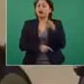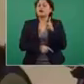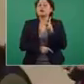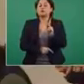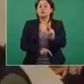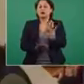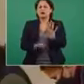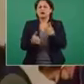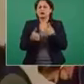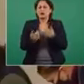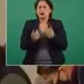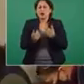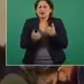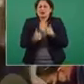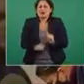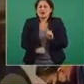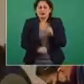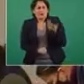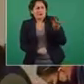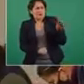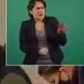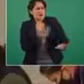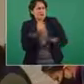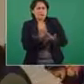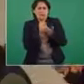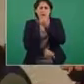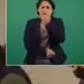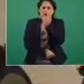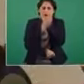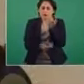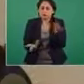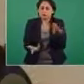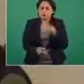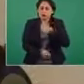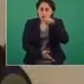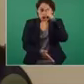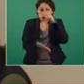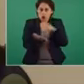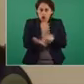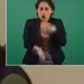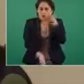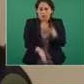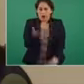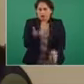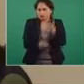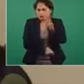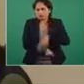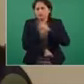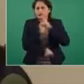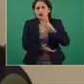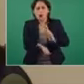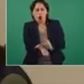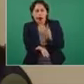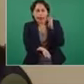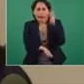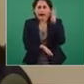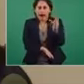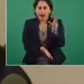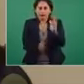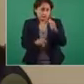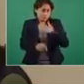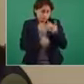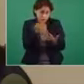presidente, el perdón, y más bien creo que todos nos debemos una gran gratitud, y desde luego nosotros, y yo se lo digo desde ahora. Lo otro que dice